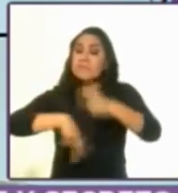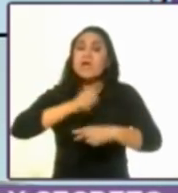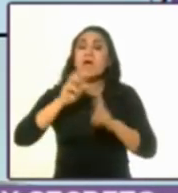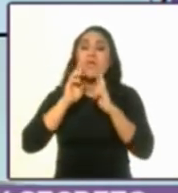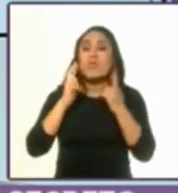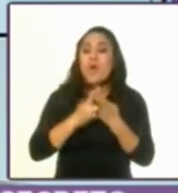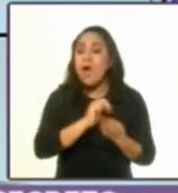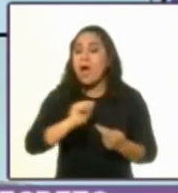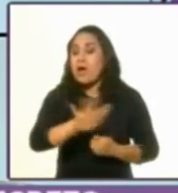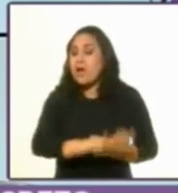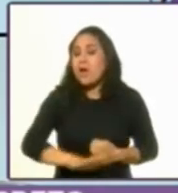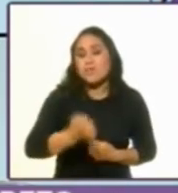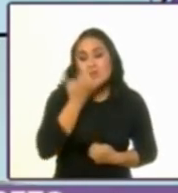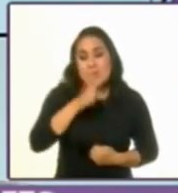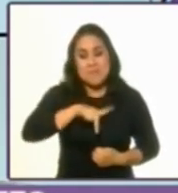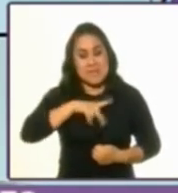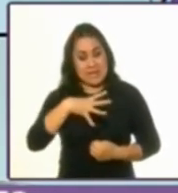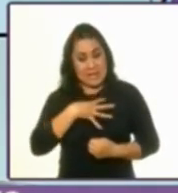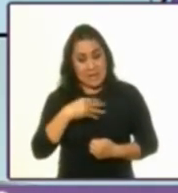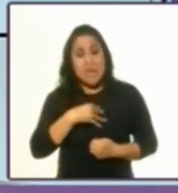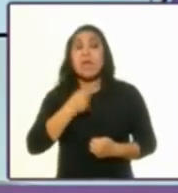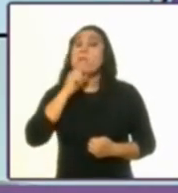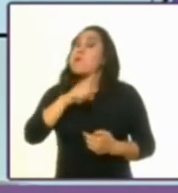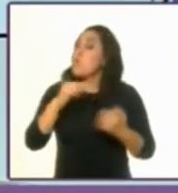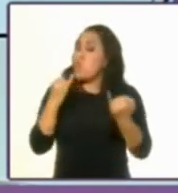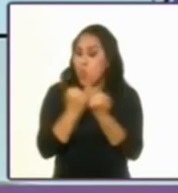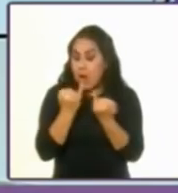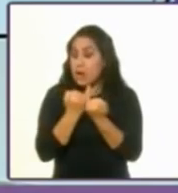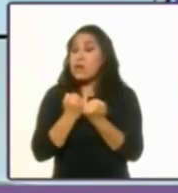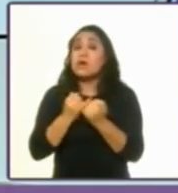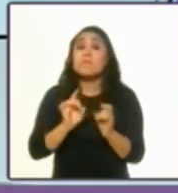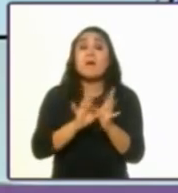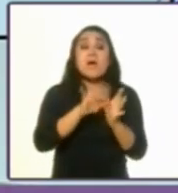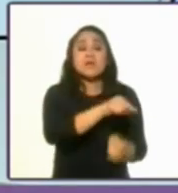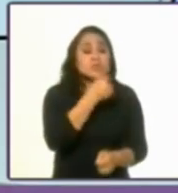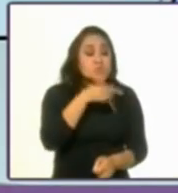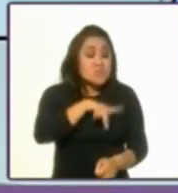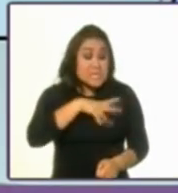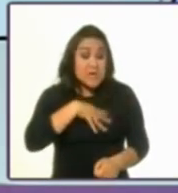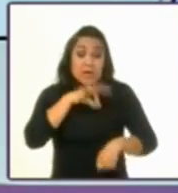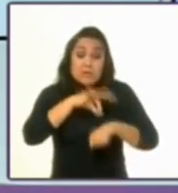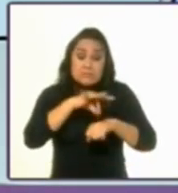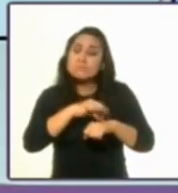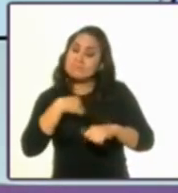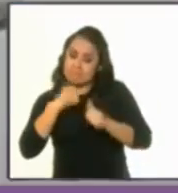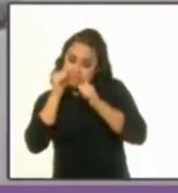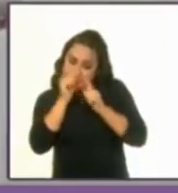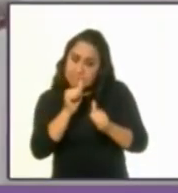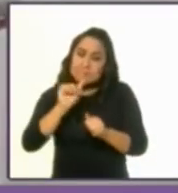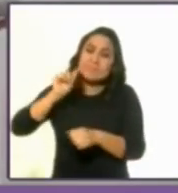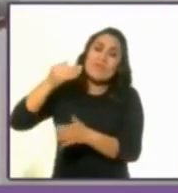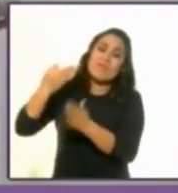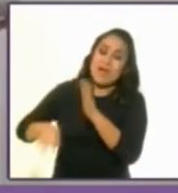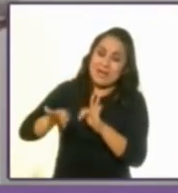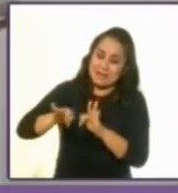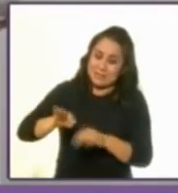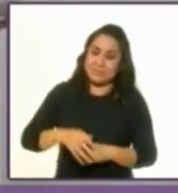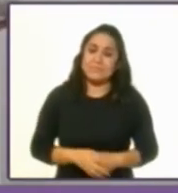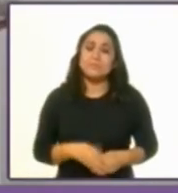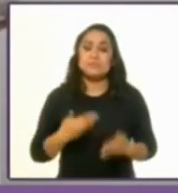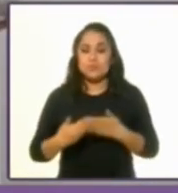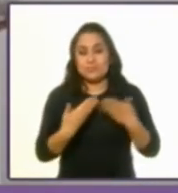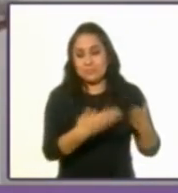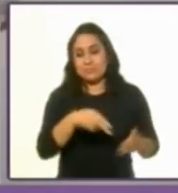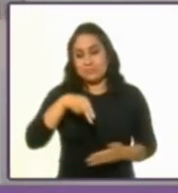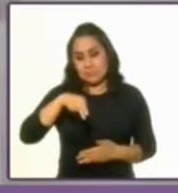de sus hijos pero también que puedan atender las urgencias médicas de sus hijos tiene el uso de la palabra la candidata de nueva alianza